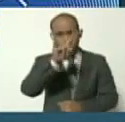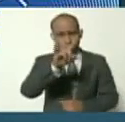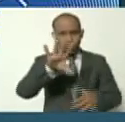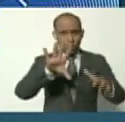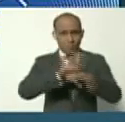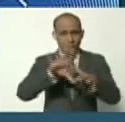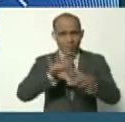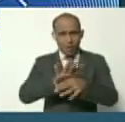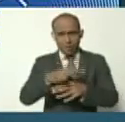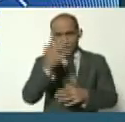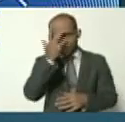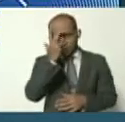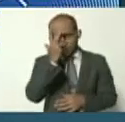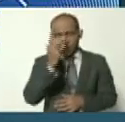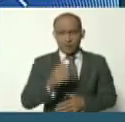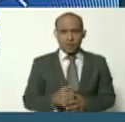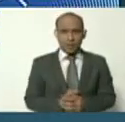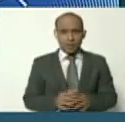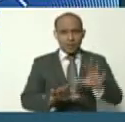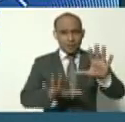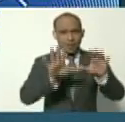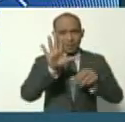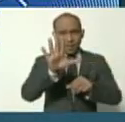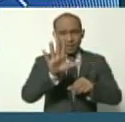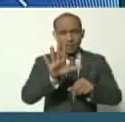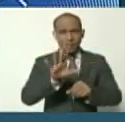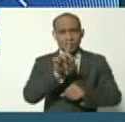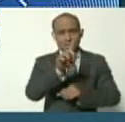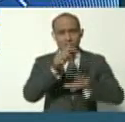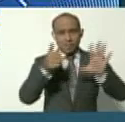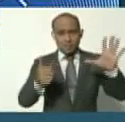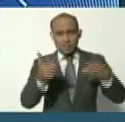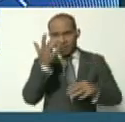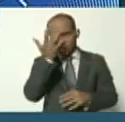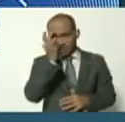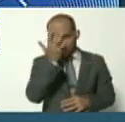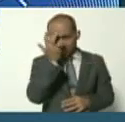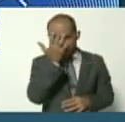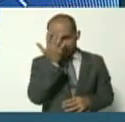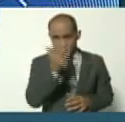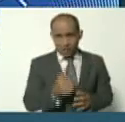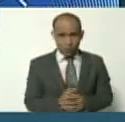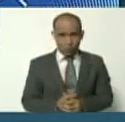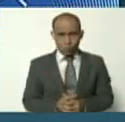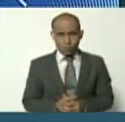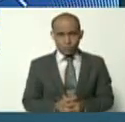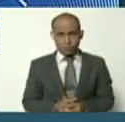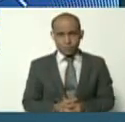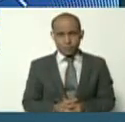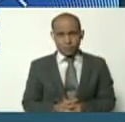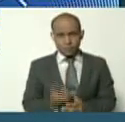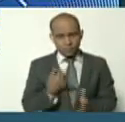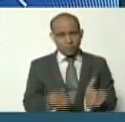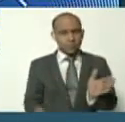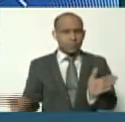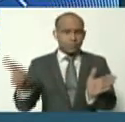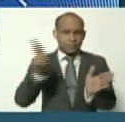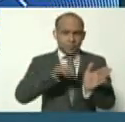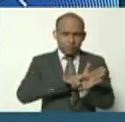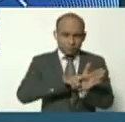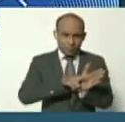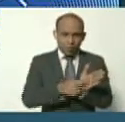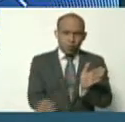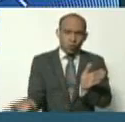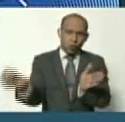carnaval, 16, 15 y 16 de febrero, vuelvo y repito, anuncio que